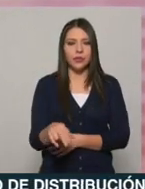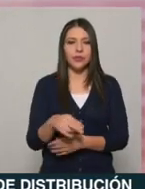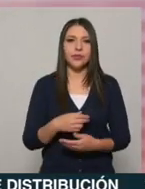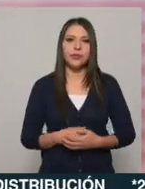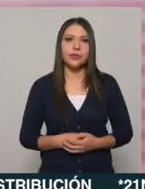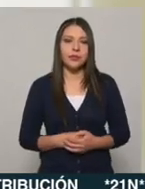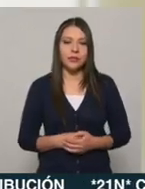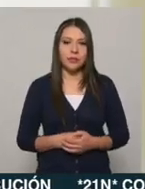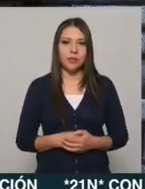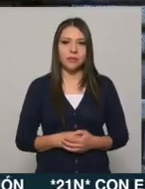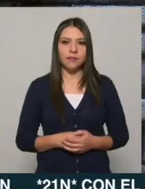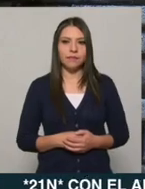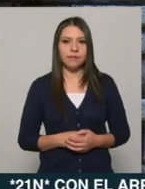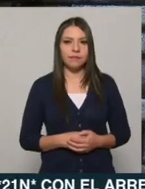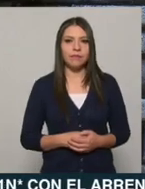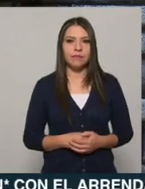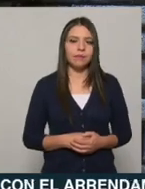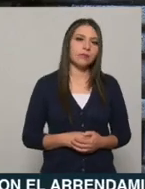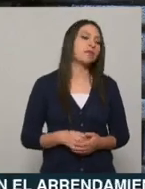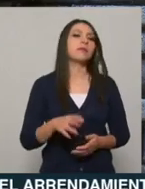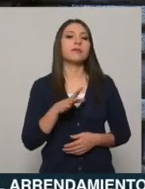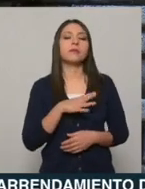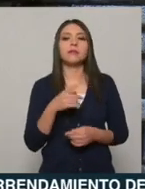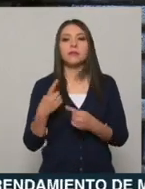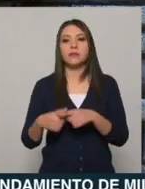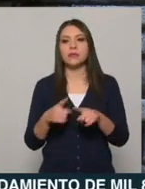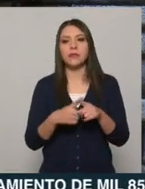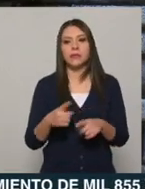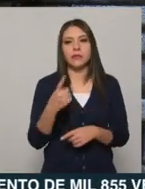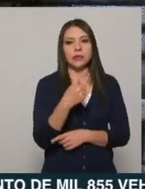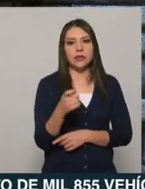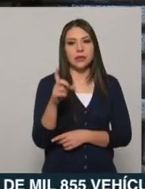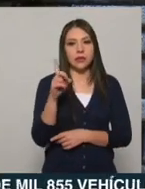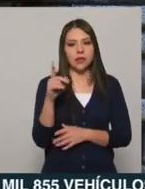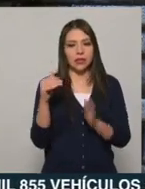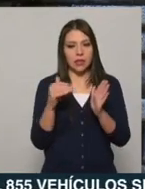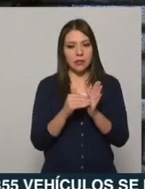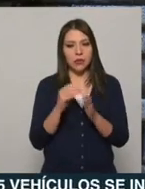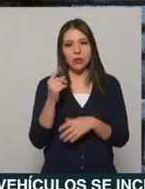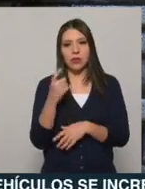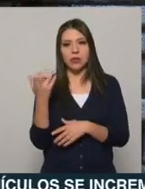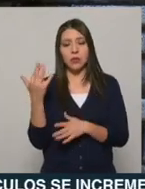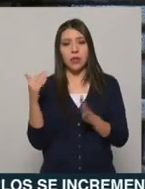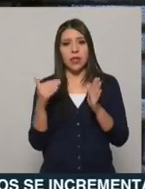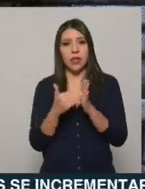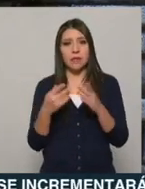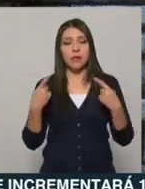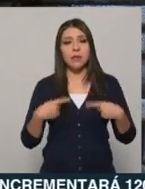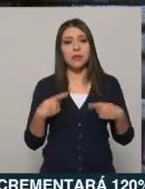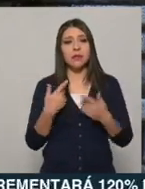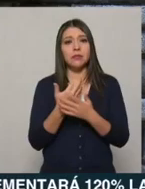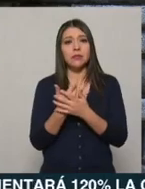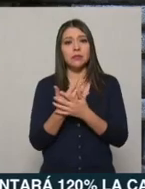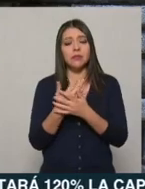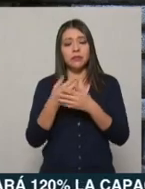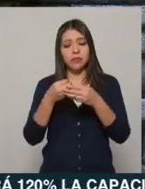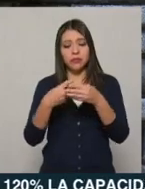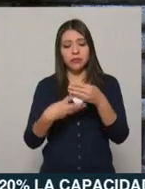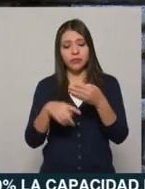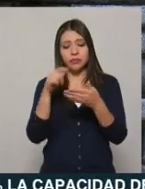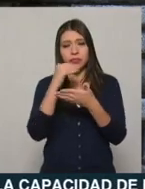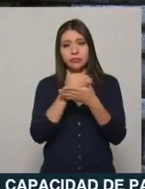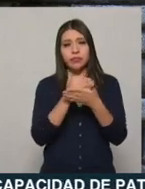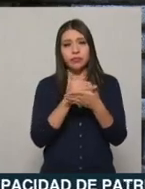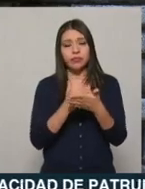Pues tenemos más de 130,000, 150,000 pacientes en lista de espera en busca de un riñón que no han sido